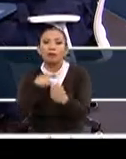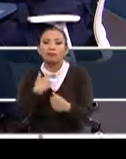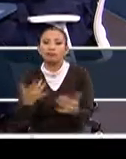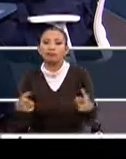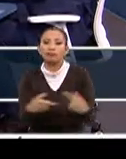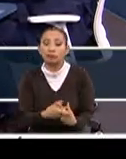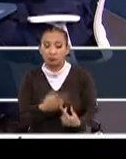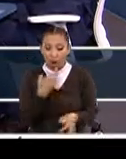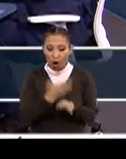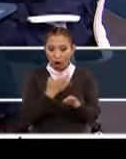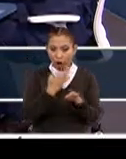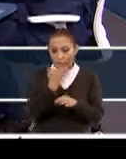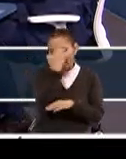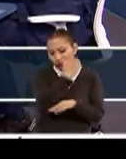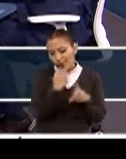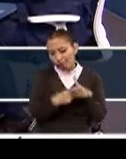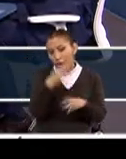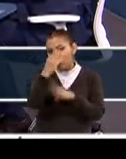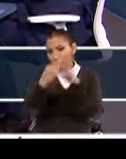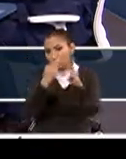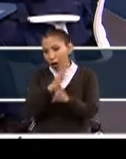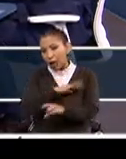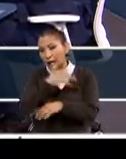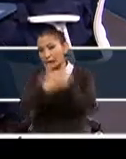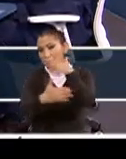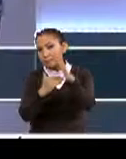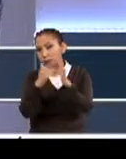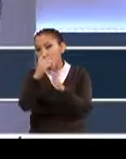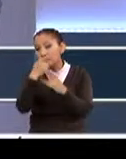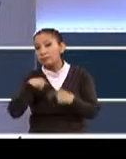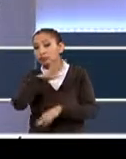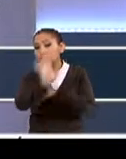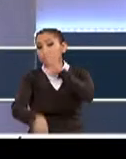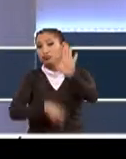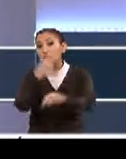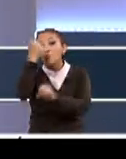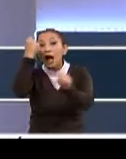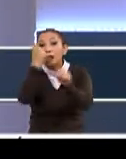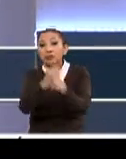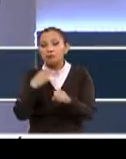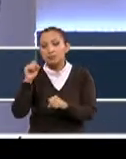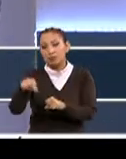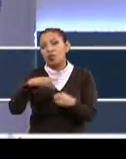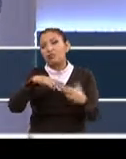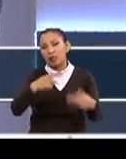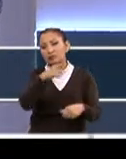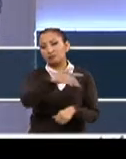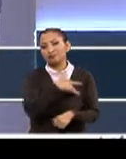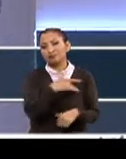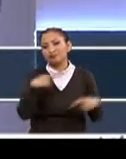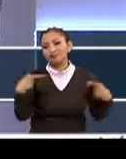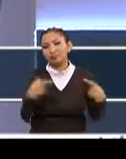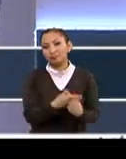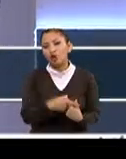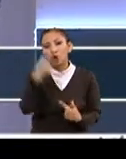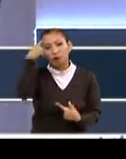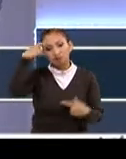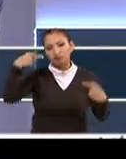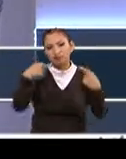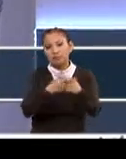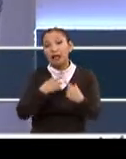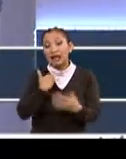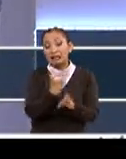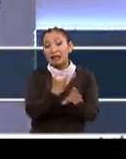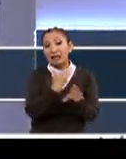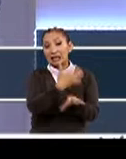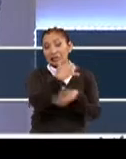enfermedad. Actualmente se estima que en el mundo hay 15 millones de fallecimientos anuales asociados a enfermedades cardiovasculares. En Estados Unidos